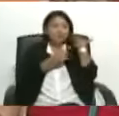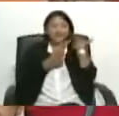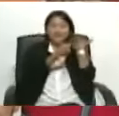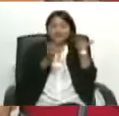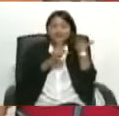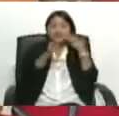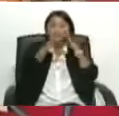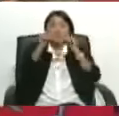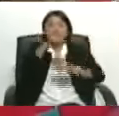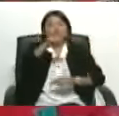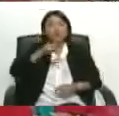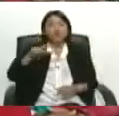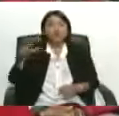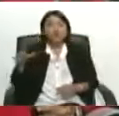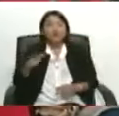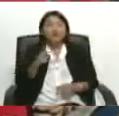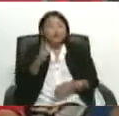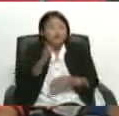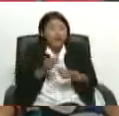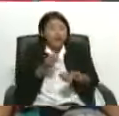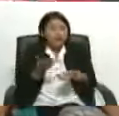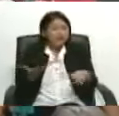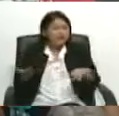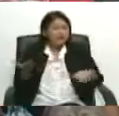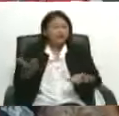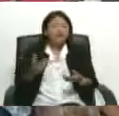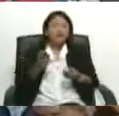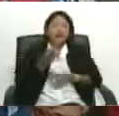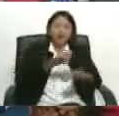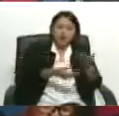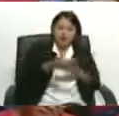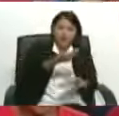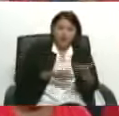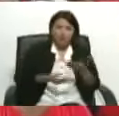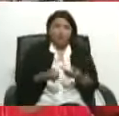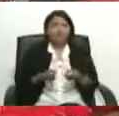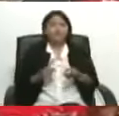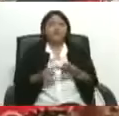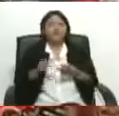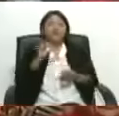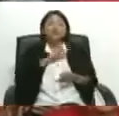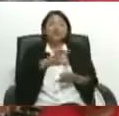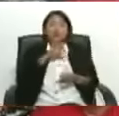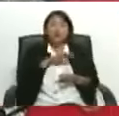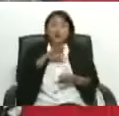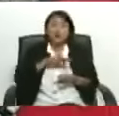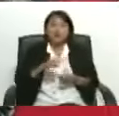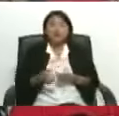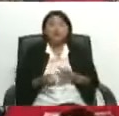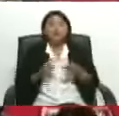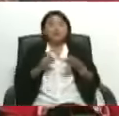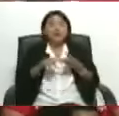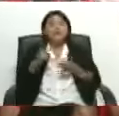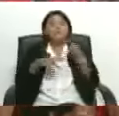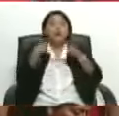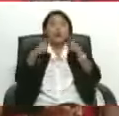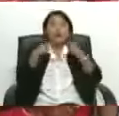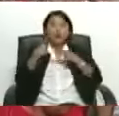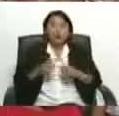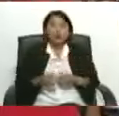corresponsabilidad se ejerce sobre los ámbitos económico, social,